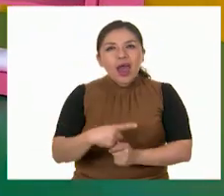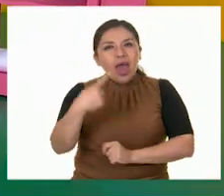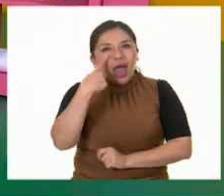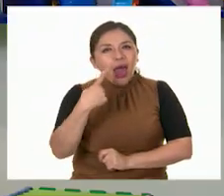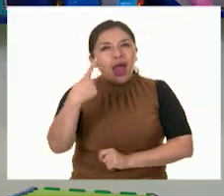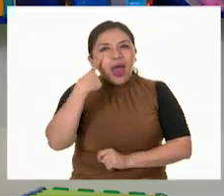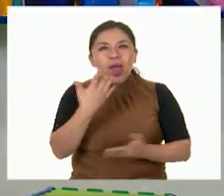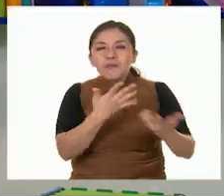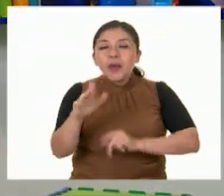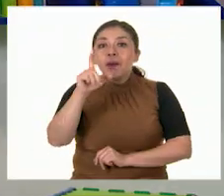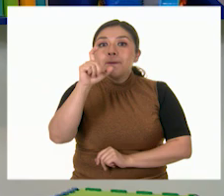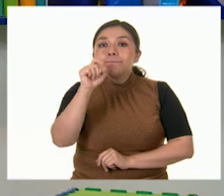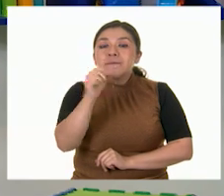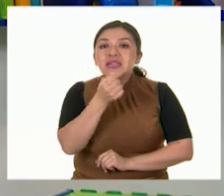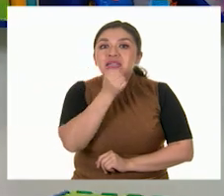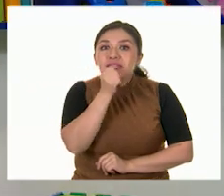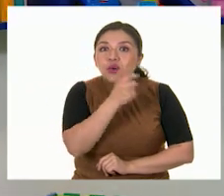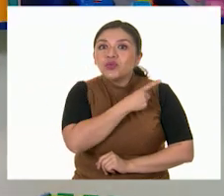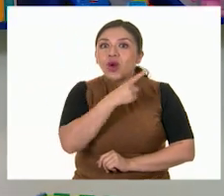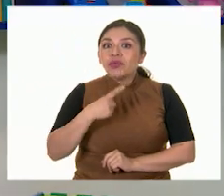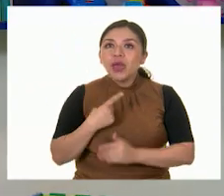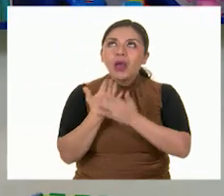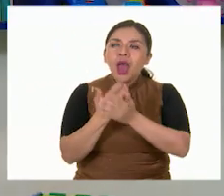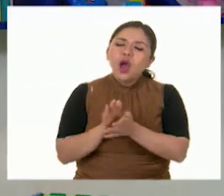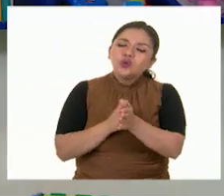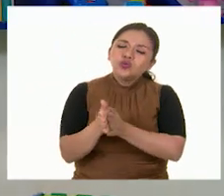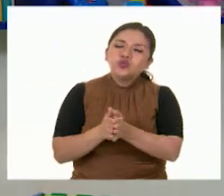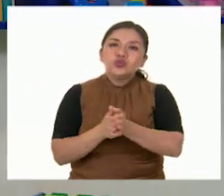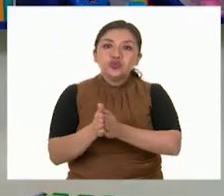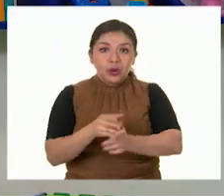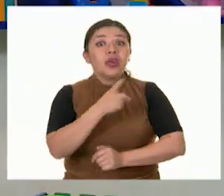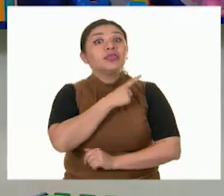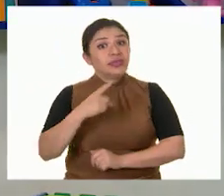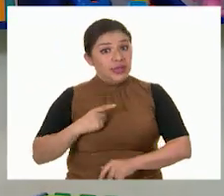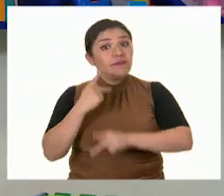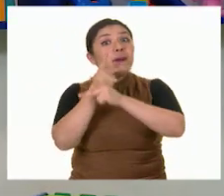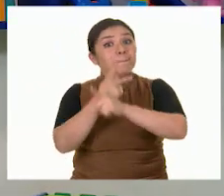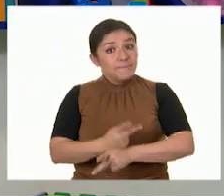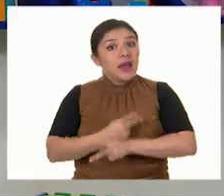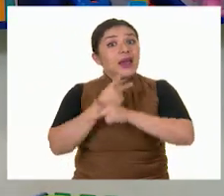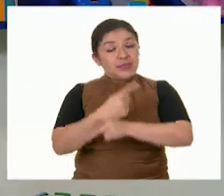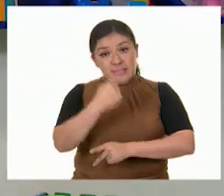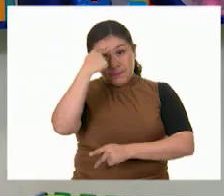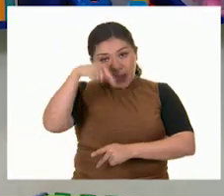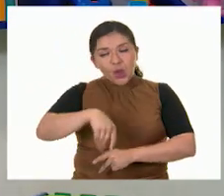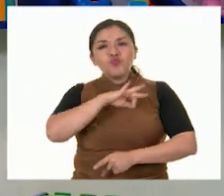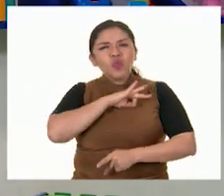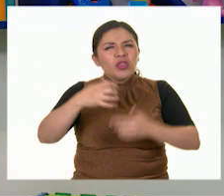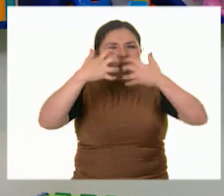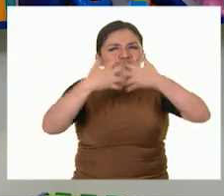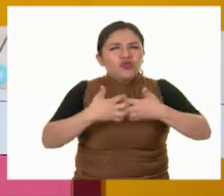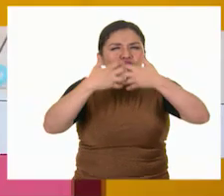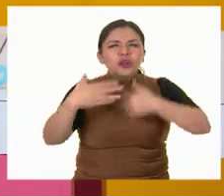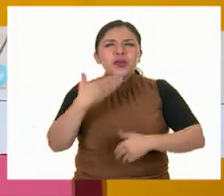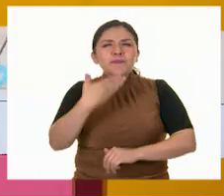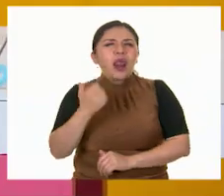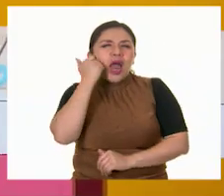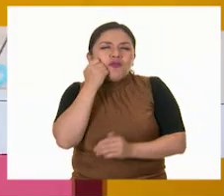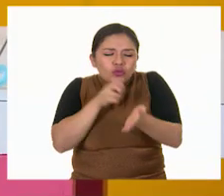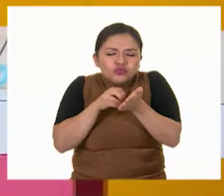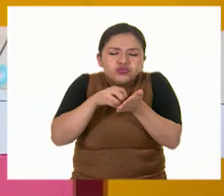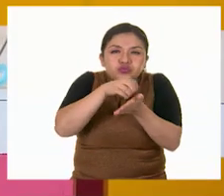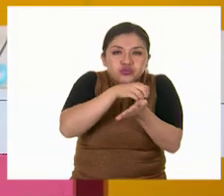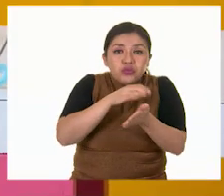al menos 20 segundos. Hay que ser pacientes para dejar que hagan su trabajo bien porque algunos virus